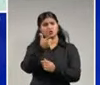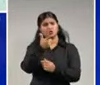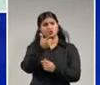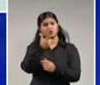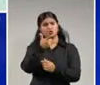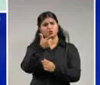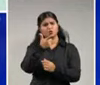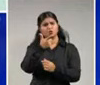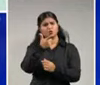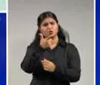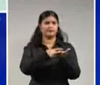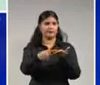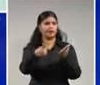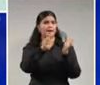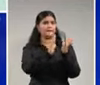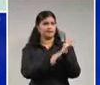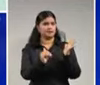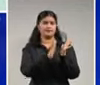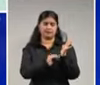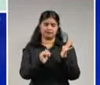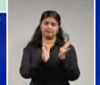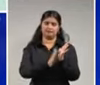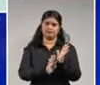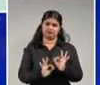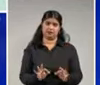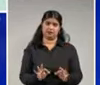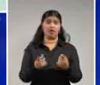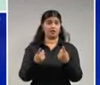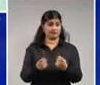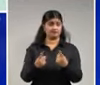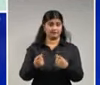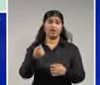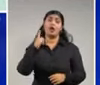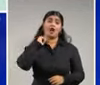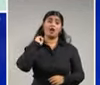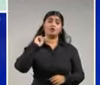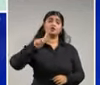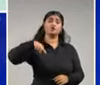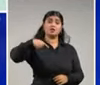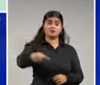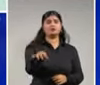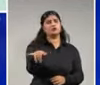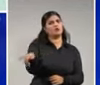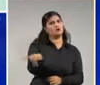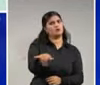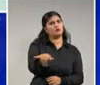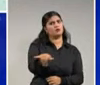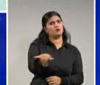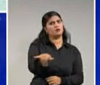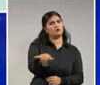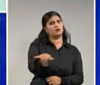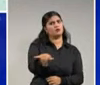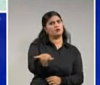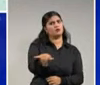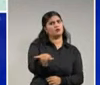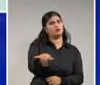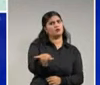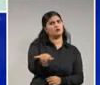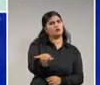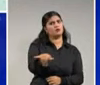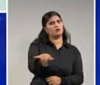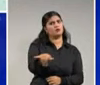porciento de vacunación de nuestra población, porque ese es fundamentalmente el efecto de la vacunación.